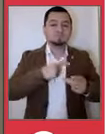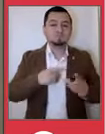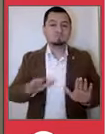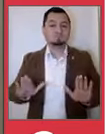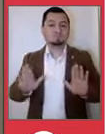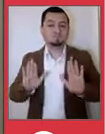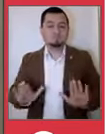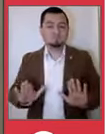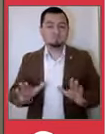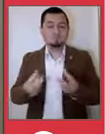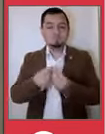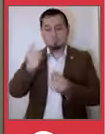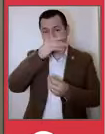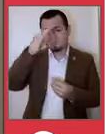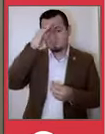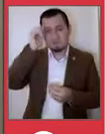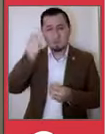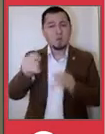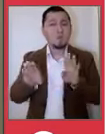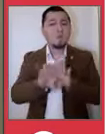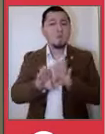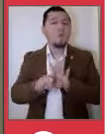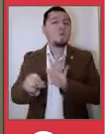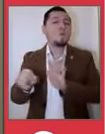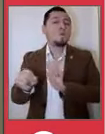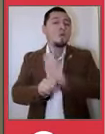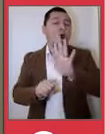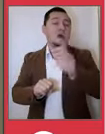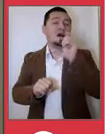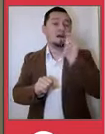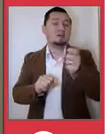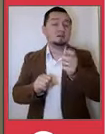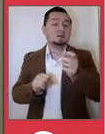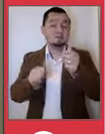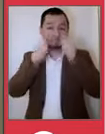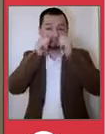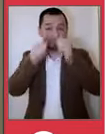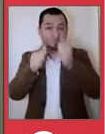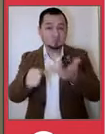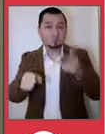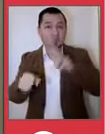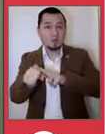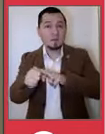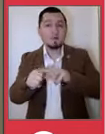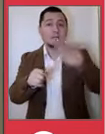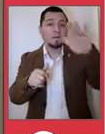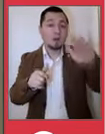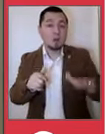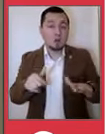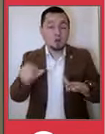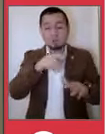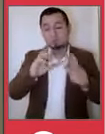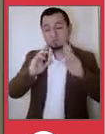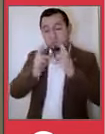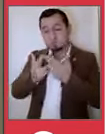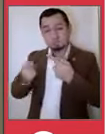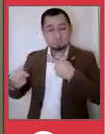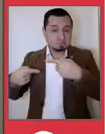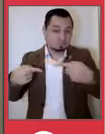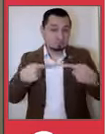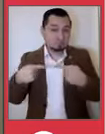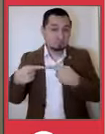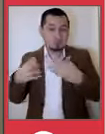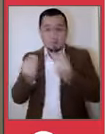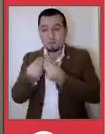para poder evitar que pueda complicarse nuestra capacidad de la respuesta en la atención hospitalaria por lo anterior la mesa de salud